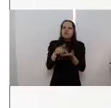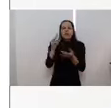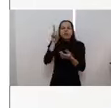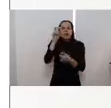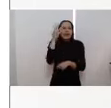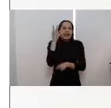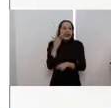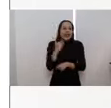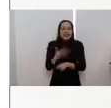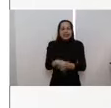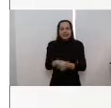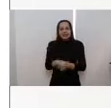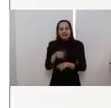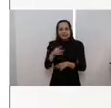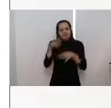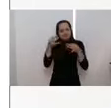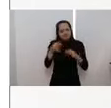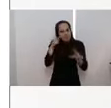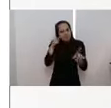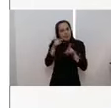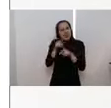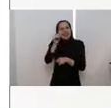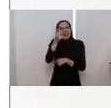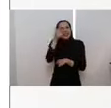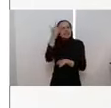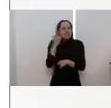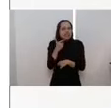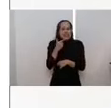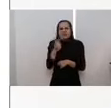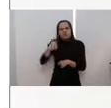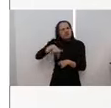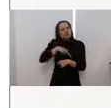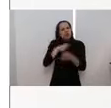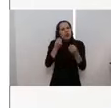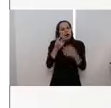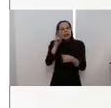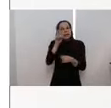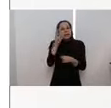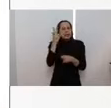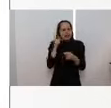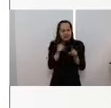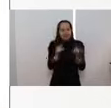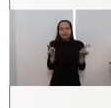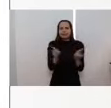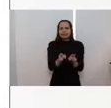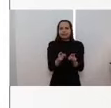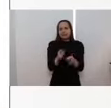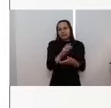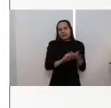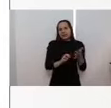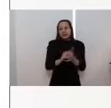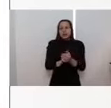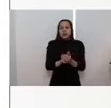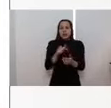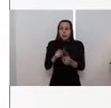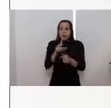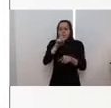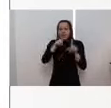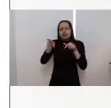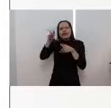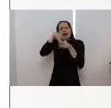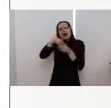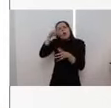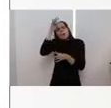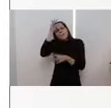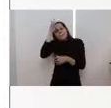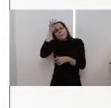días siendo la meta de 10 días cumpliendo con este indicador de oportunidad y en los pacientes hospitalizados en